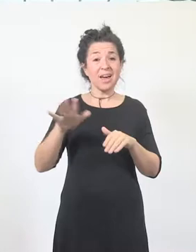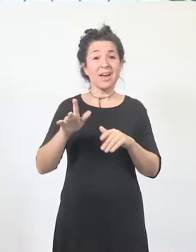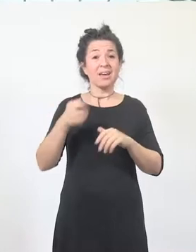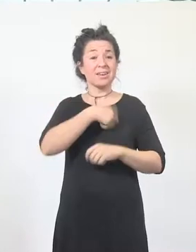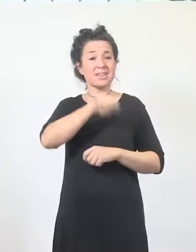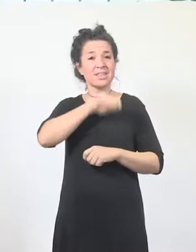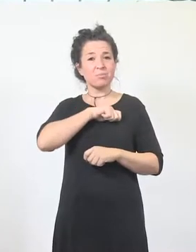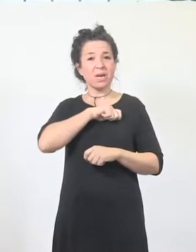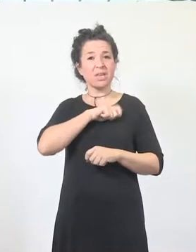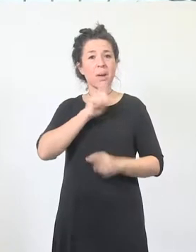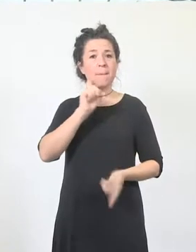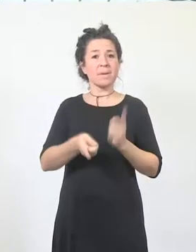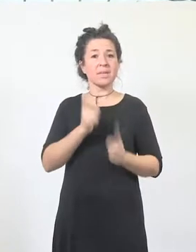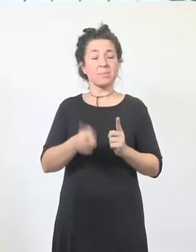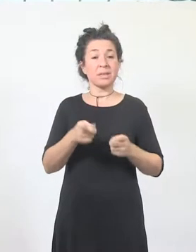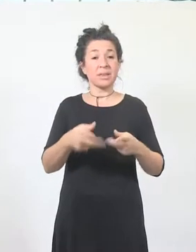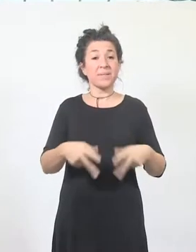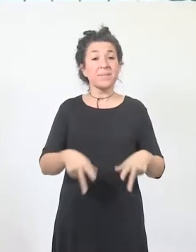administrar